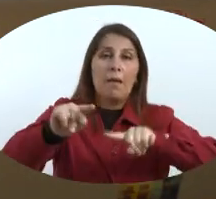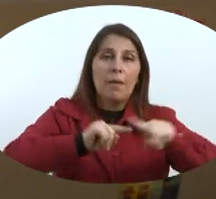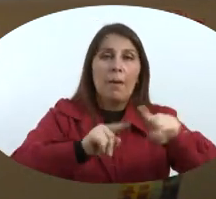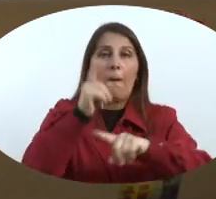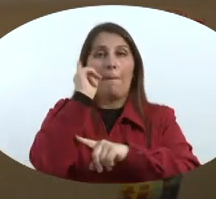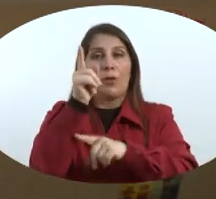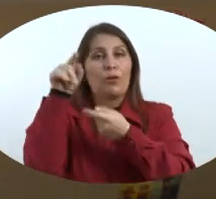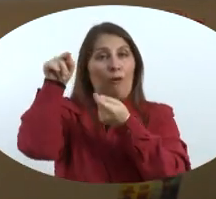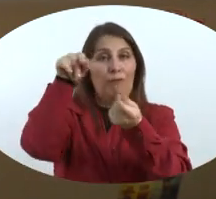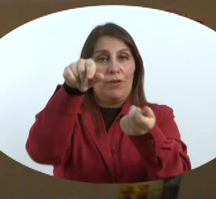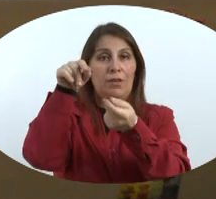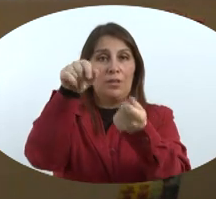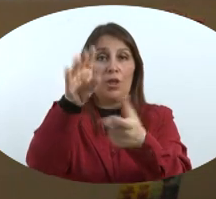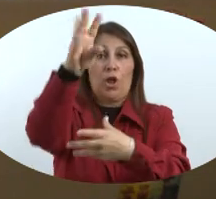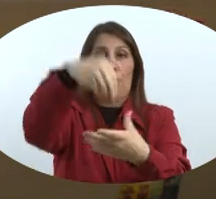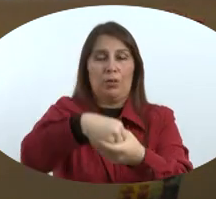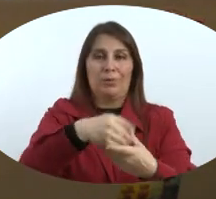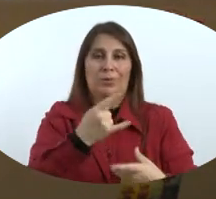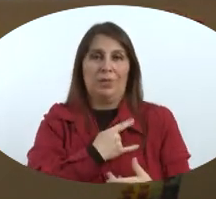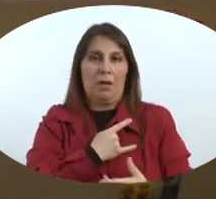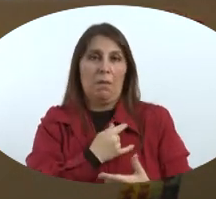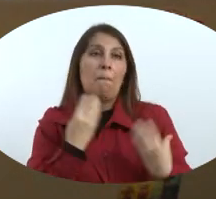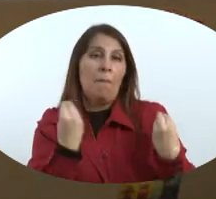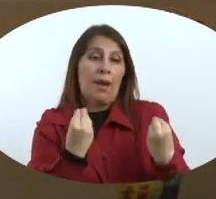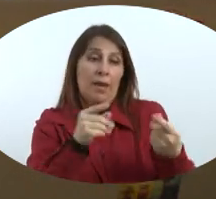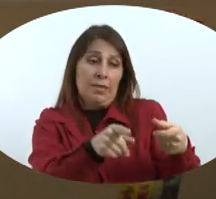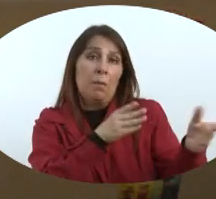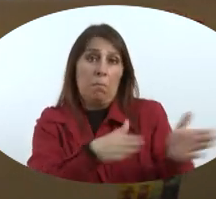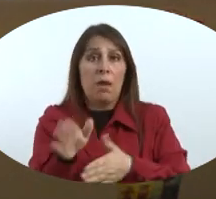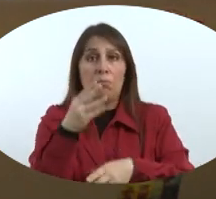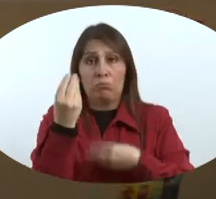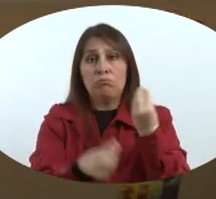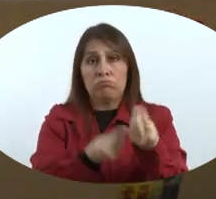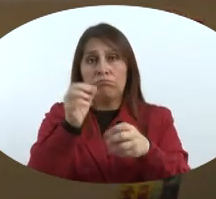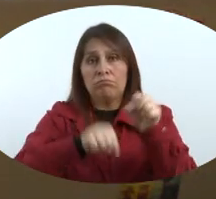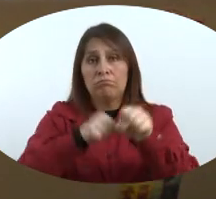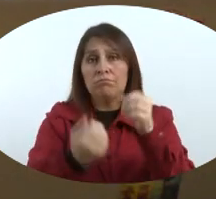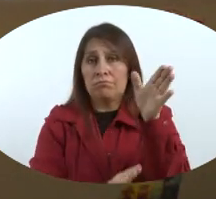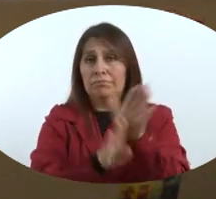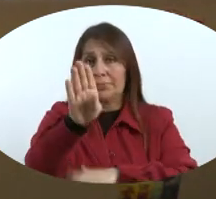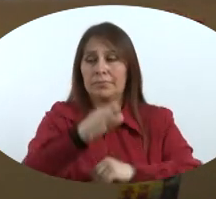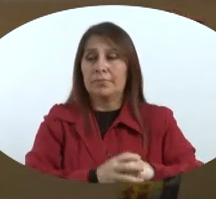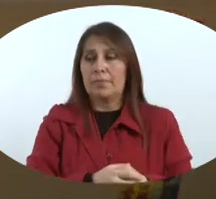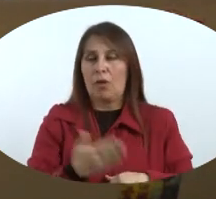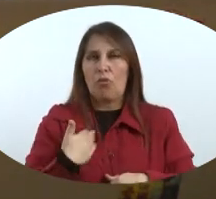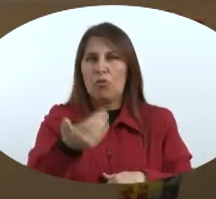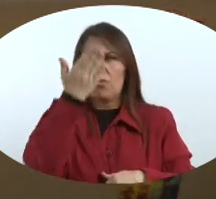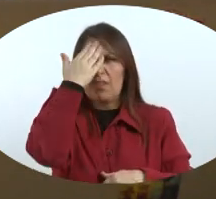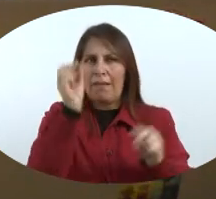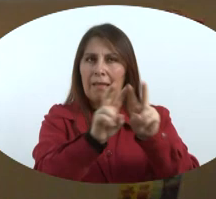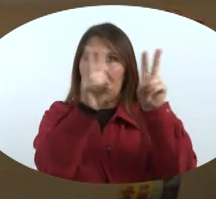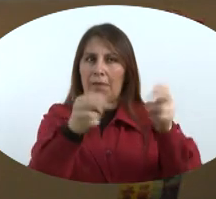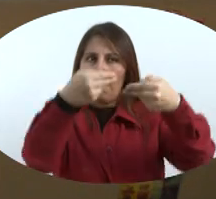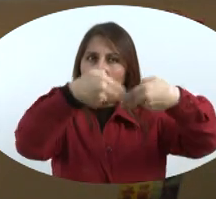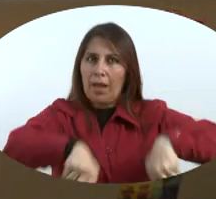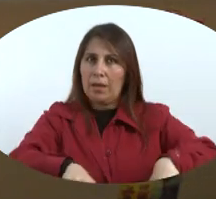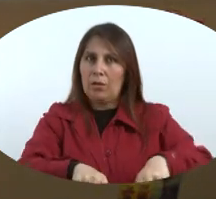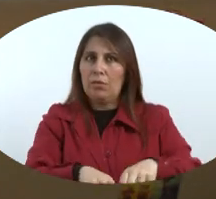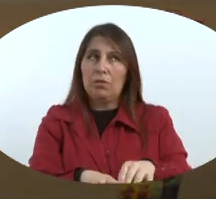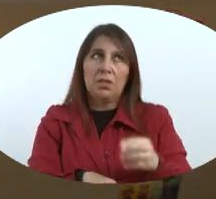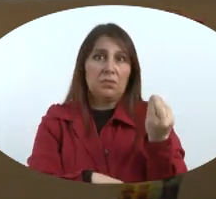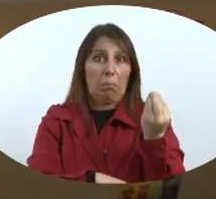dentro de la universidad para que este plan se lleve a cabo si vemos que el tema de género es opcional ya que sólo existen